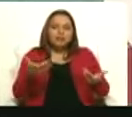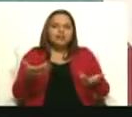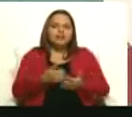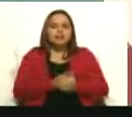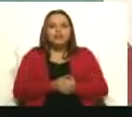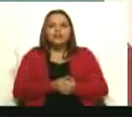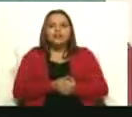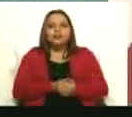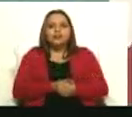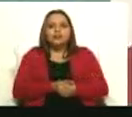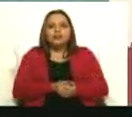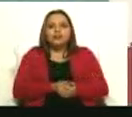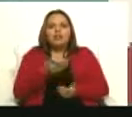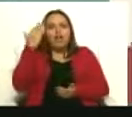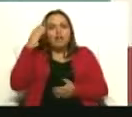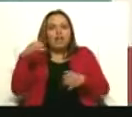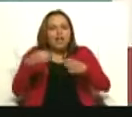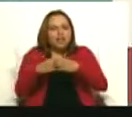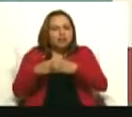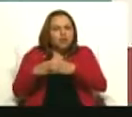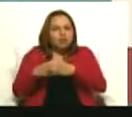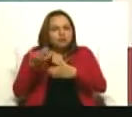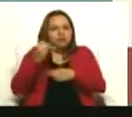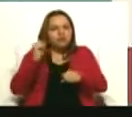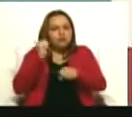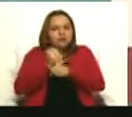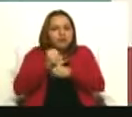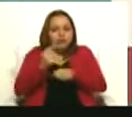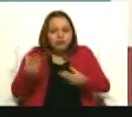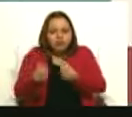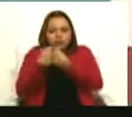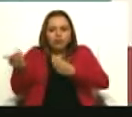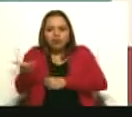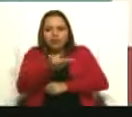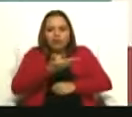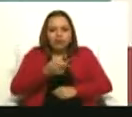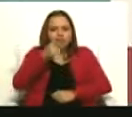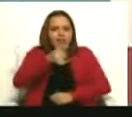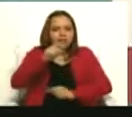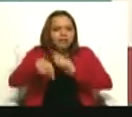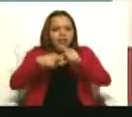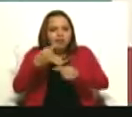Sabe que ya nuestro equipo técnico ha estado trabajando acá con ustedes. Y esa será la